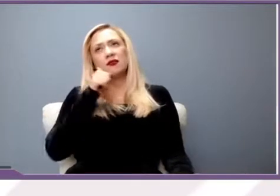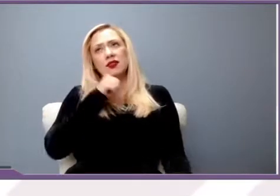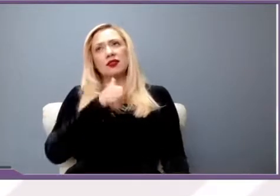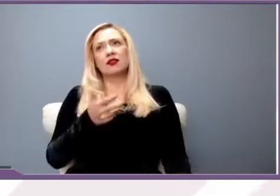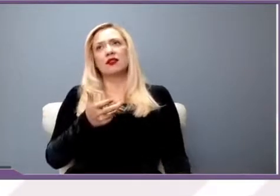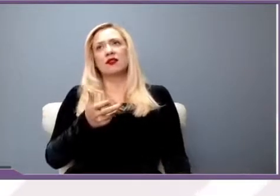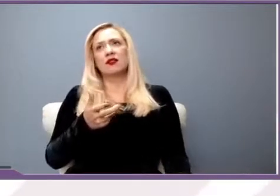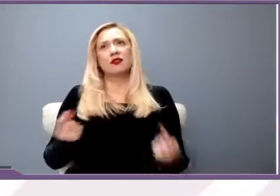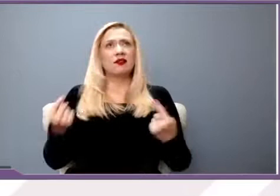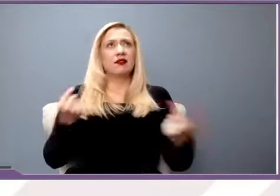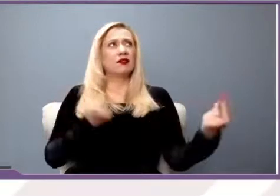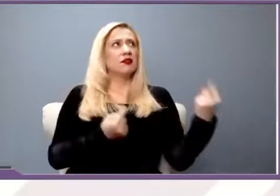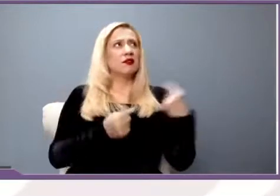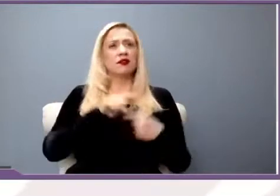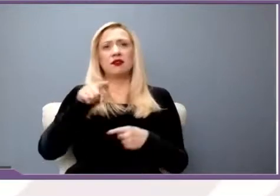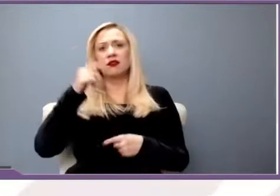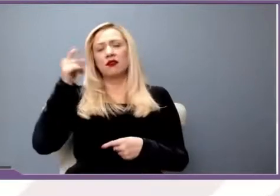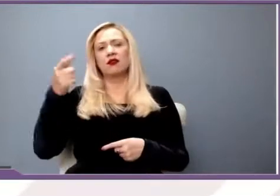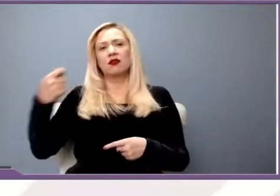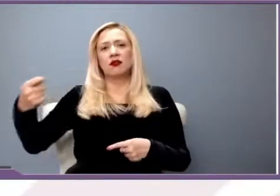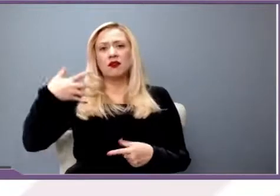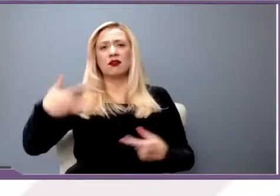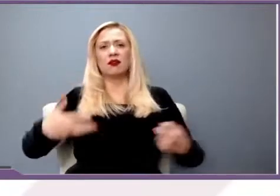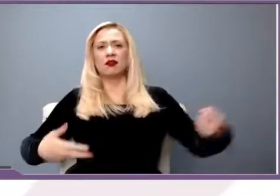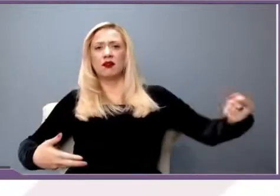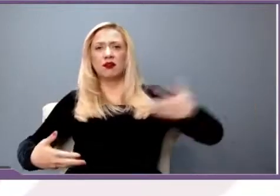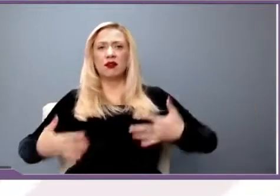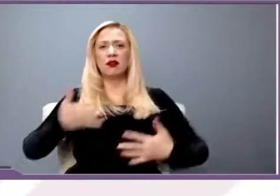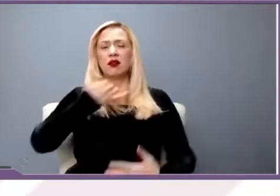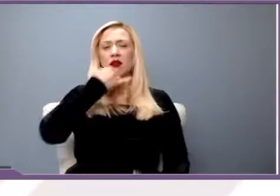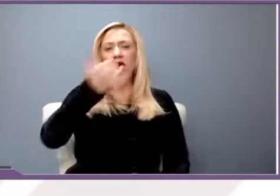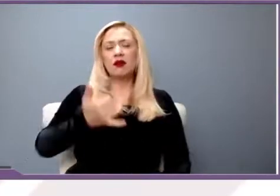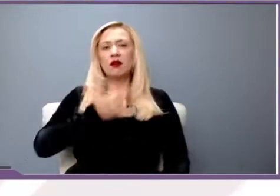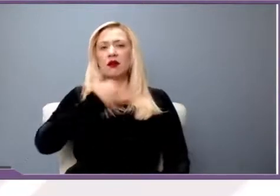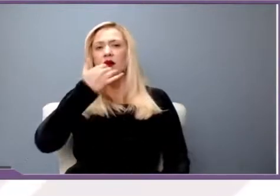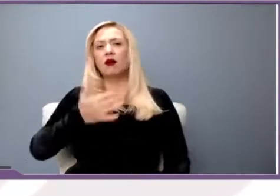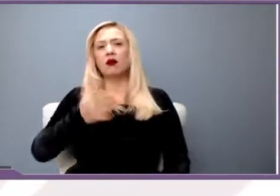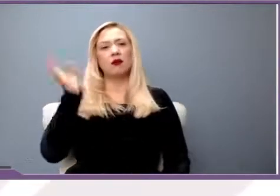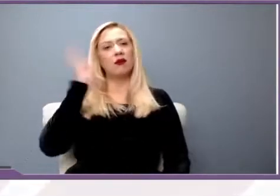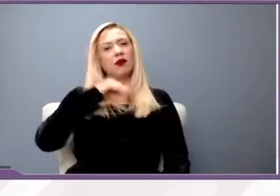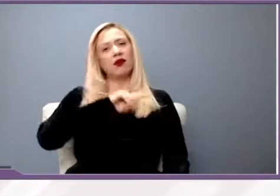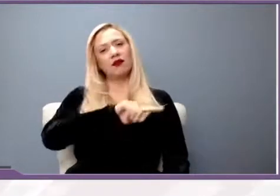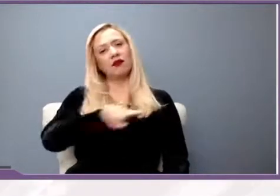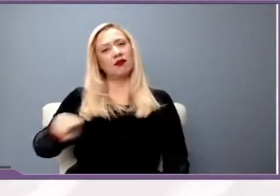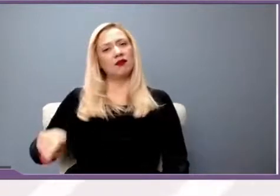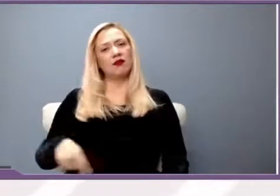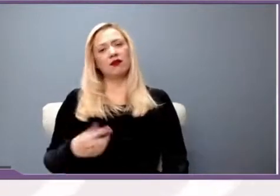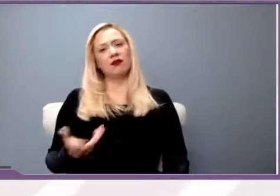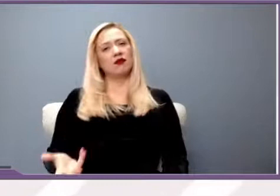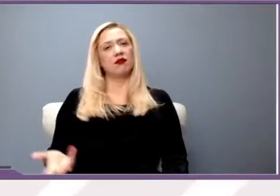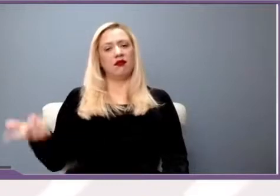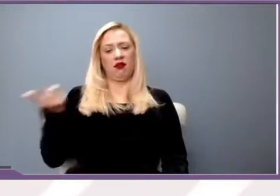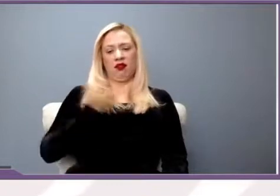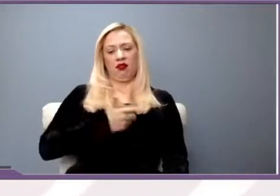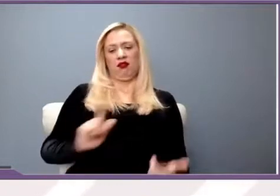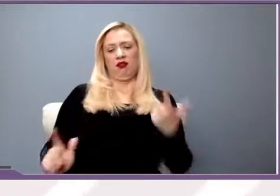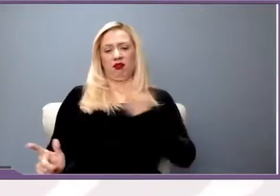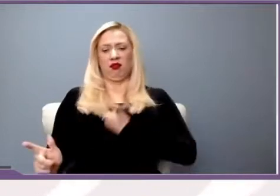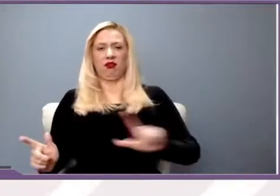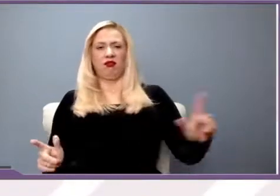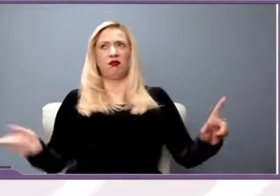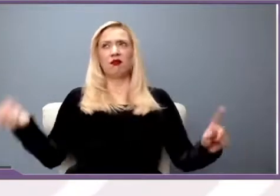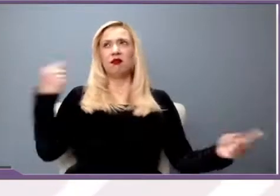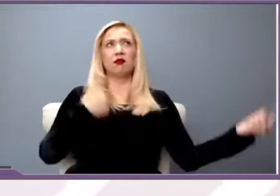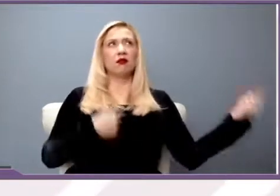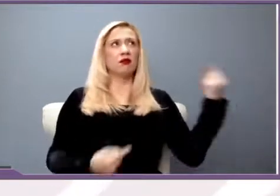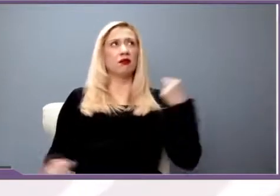estas ideas, prejuicios que generan, decías por ahí, un rechazo y un desagrado sobre los cuerpos, pero